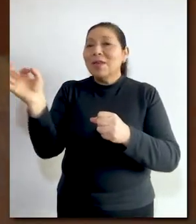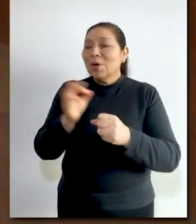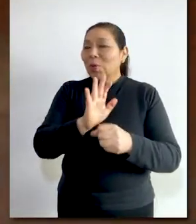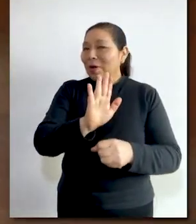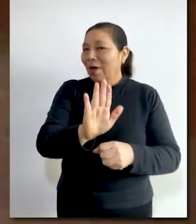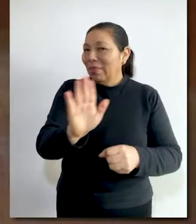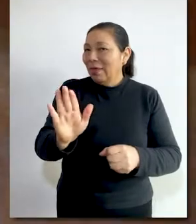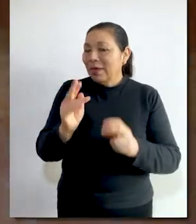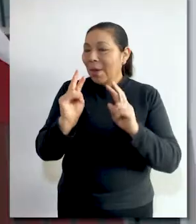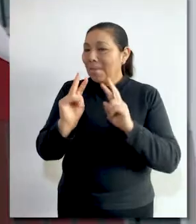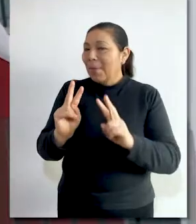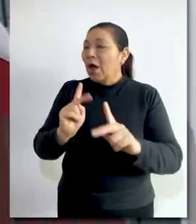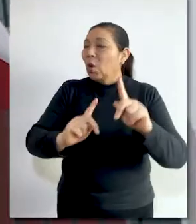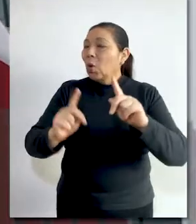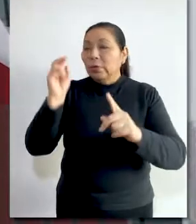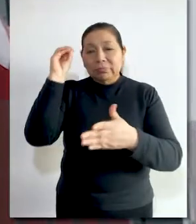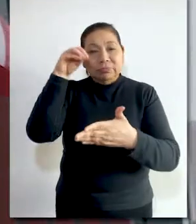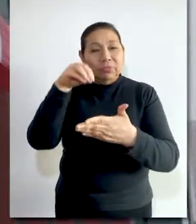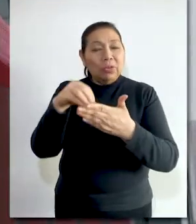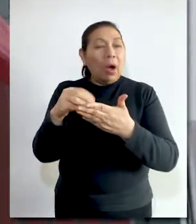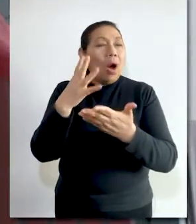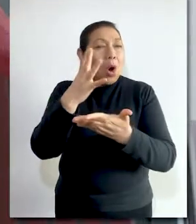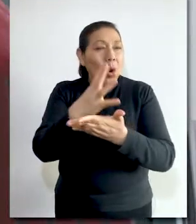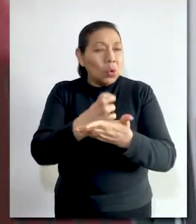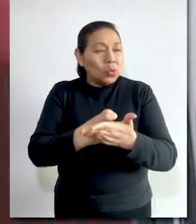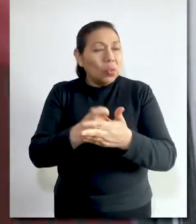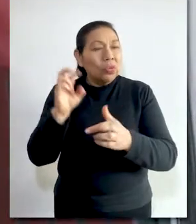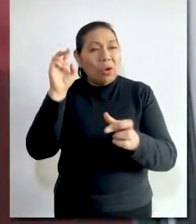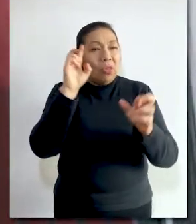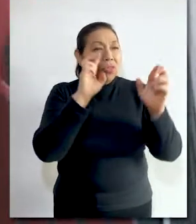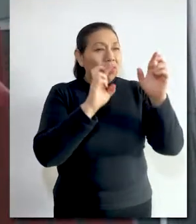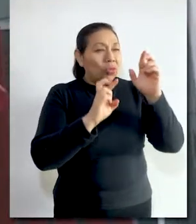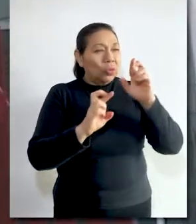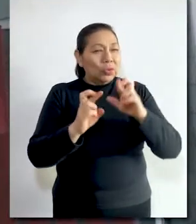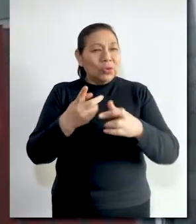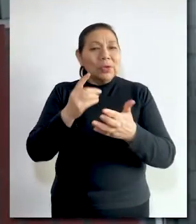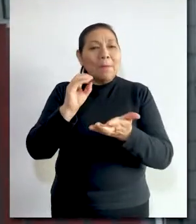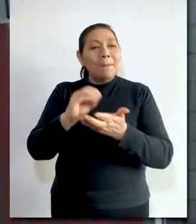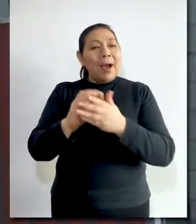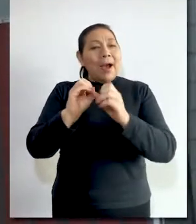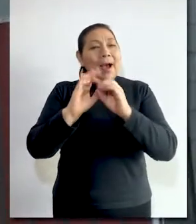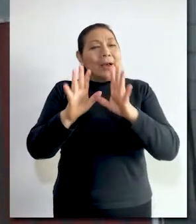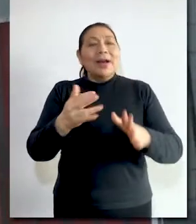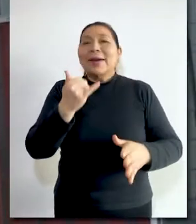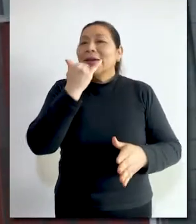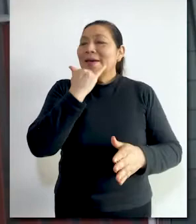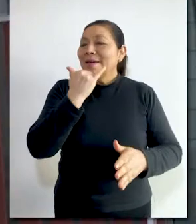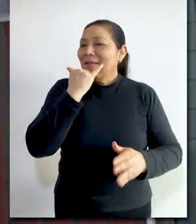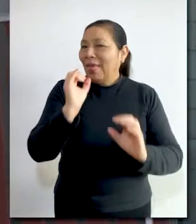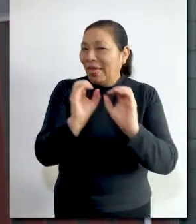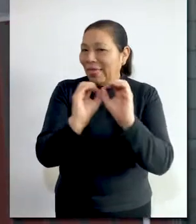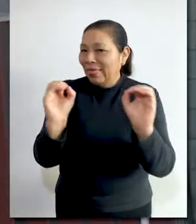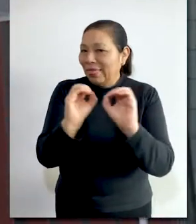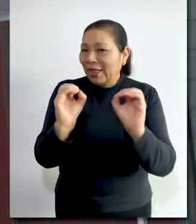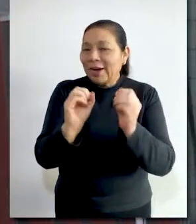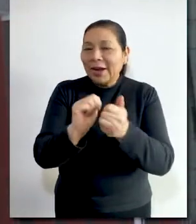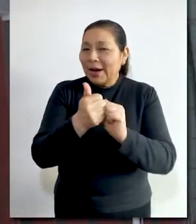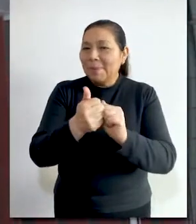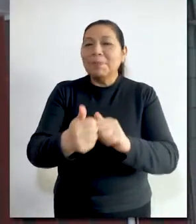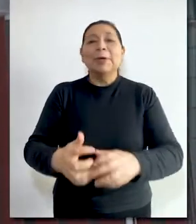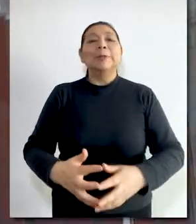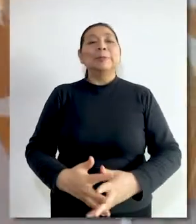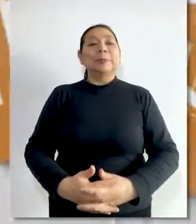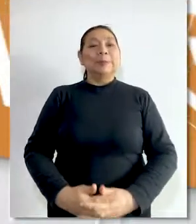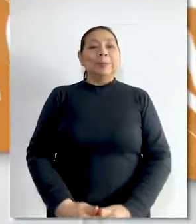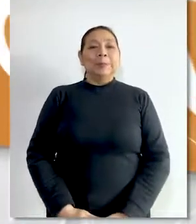en ninguno de ellos se aprecia algún concepto oscuro o dudoso que amerita ser aclarado ni errores que merezcan una